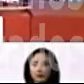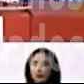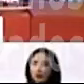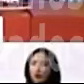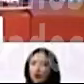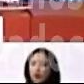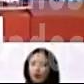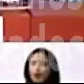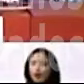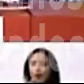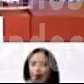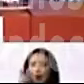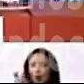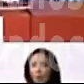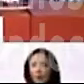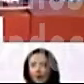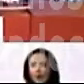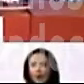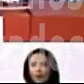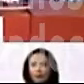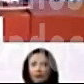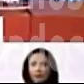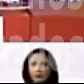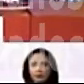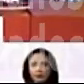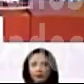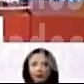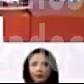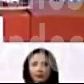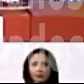un hombre de paz, como Hernán Ezcarra.